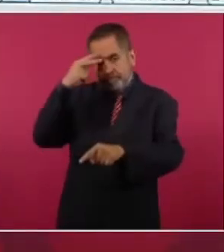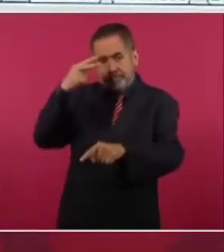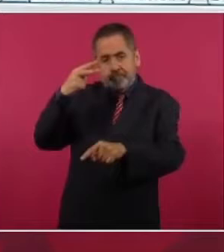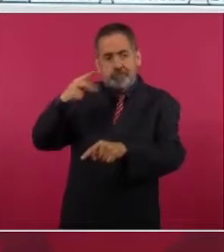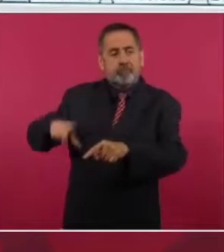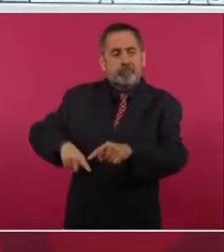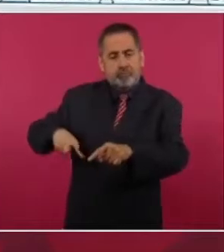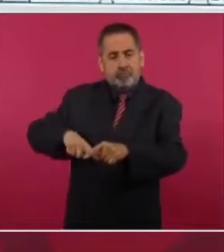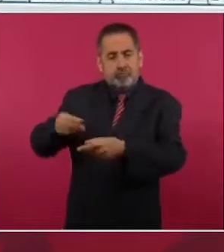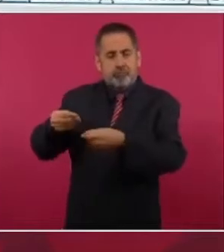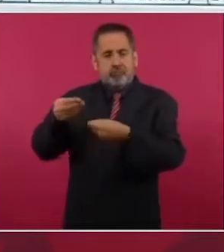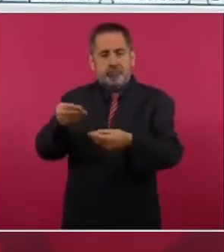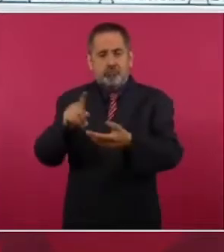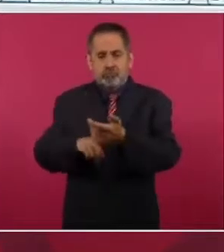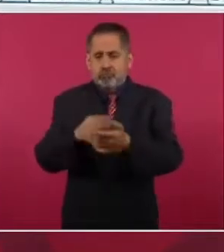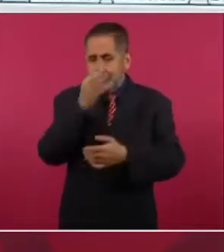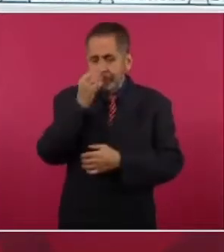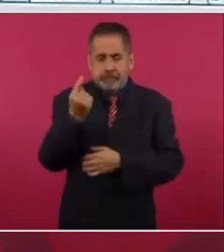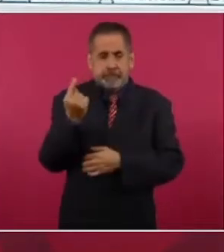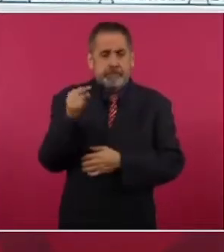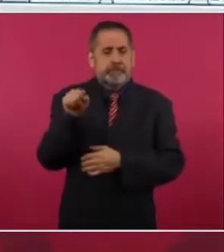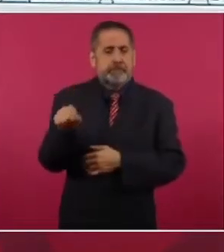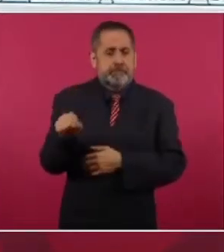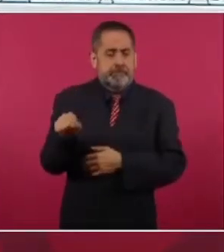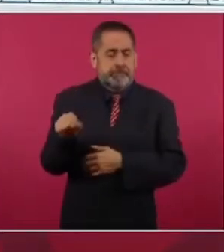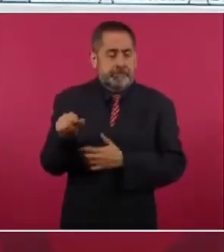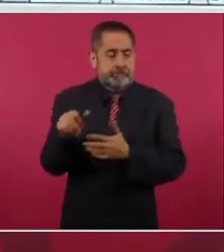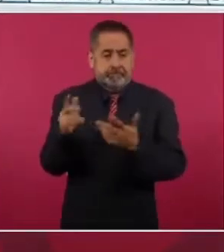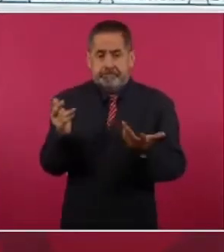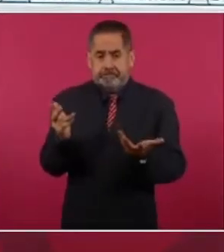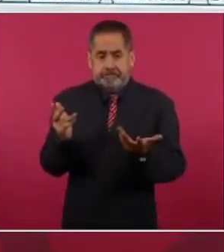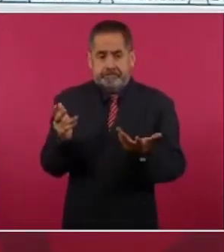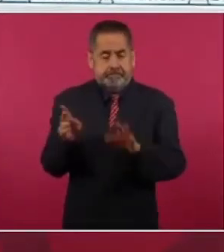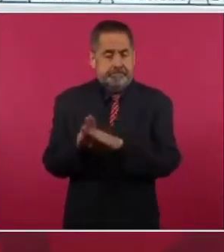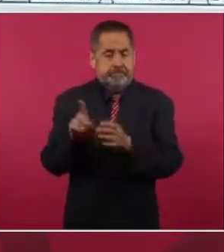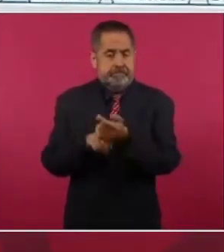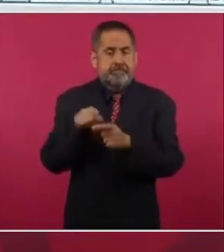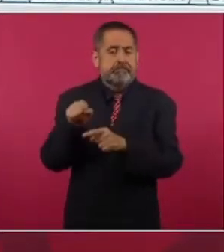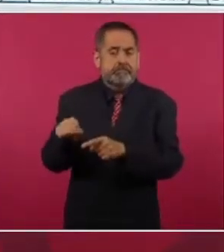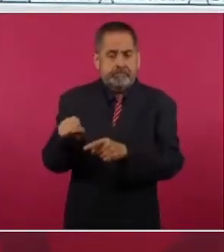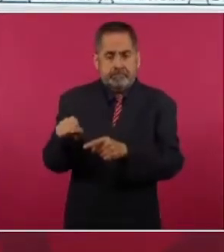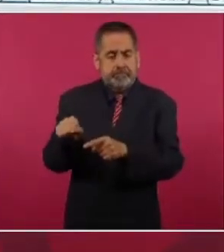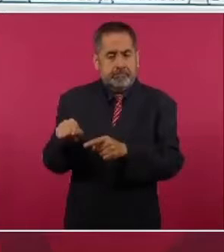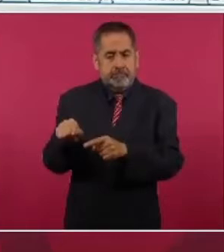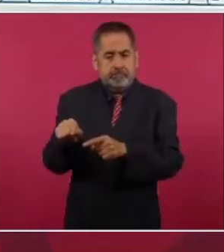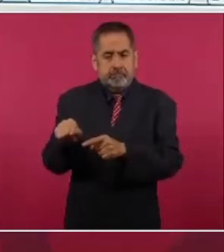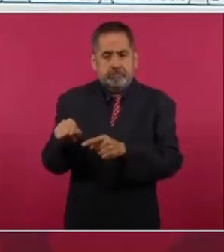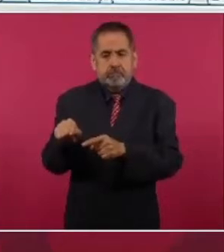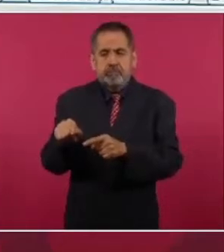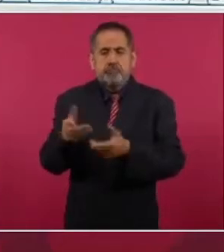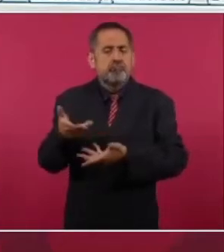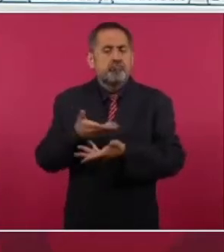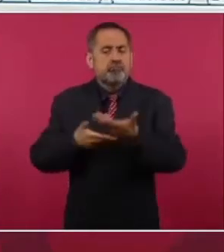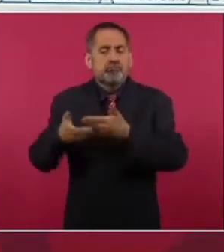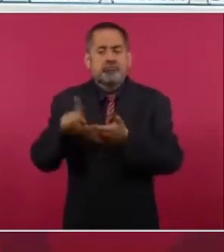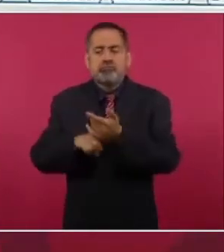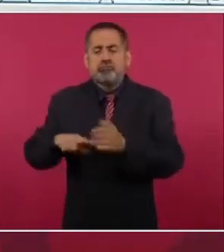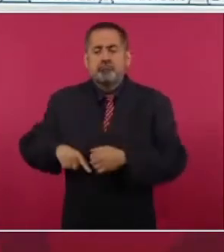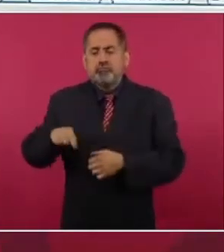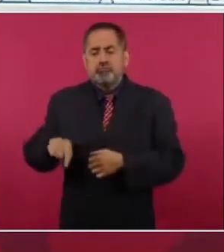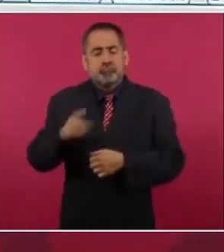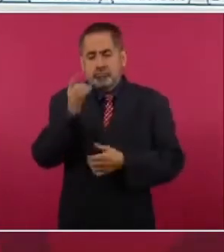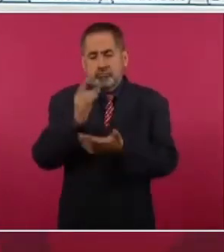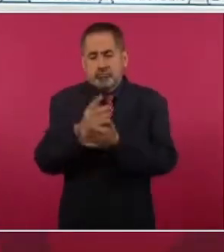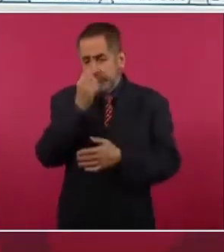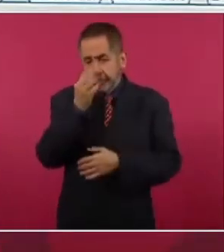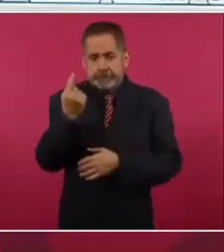estas comunidades o estos municipios es la atención en el servicio público. Entonces,